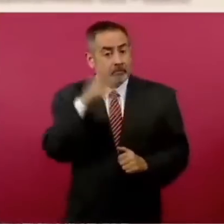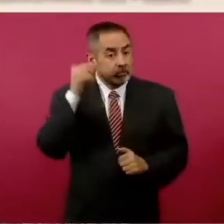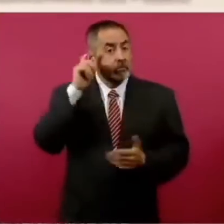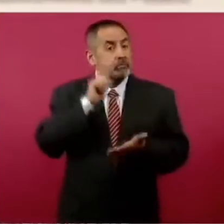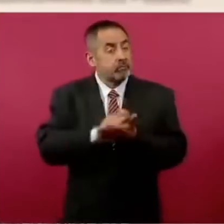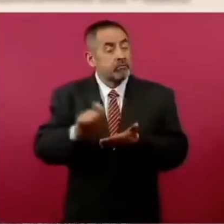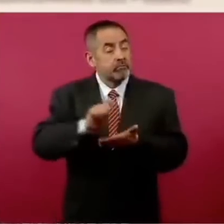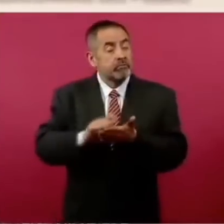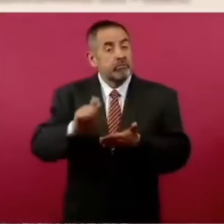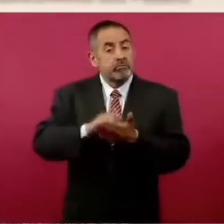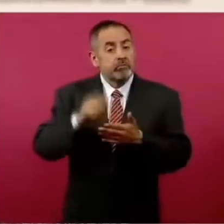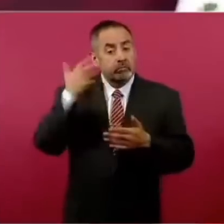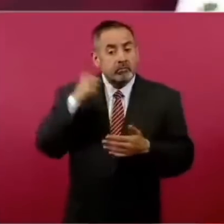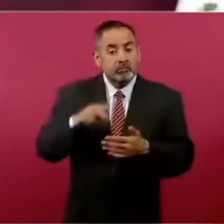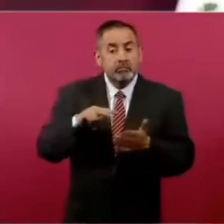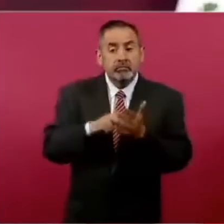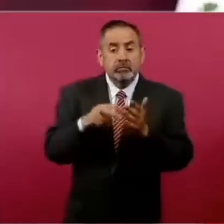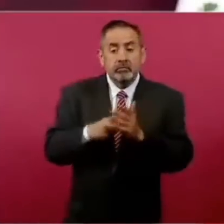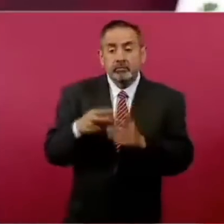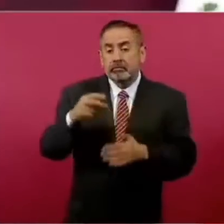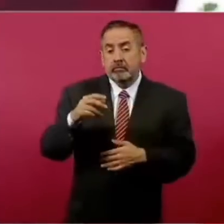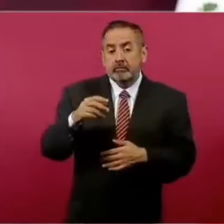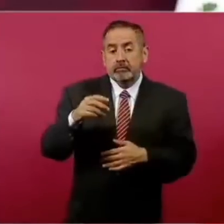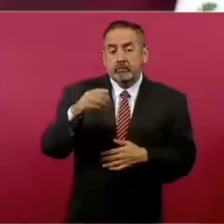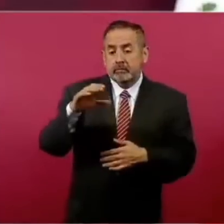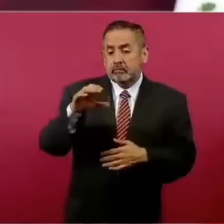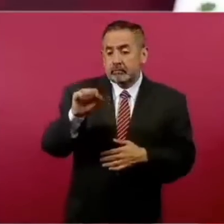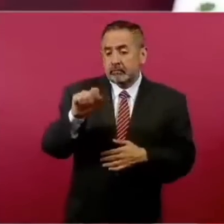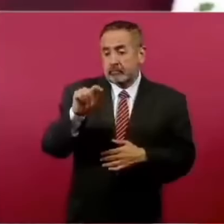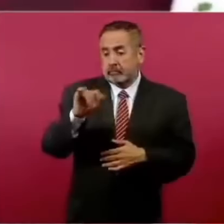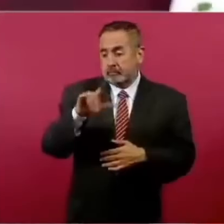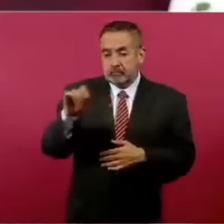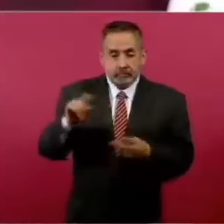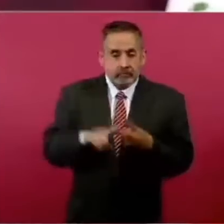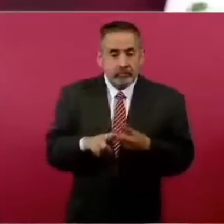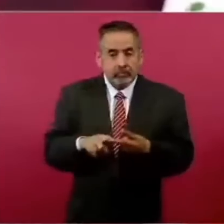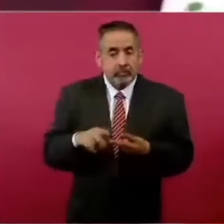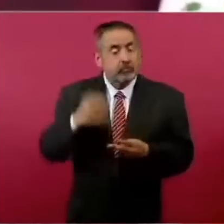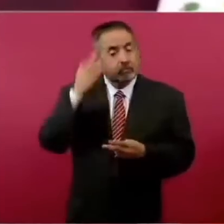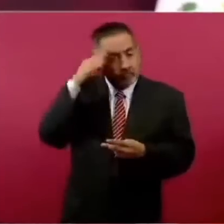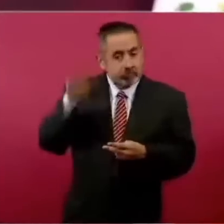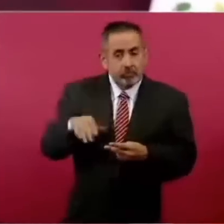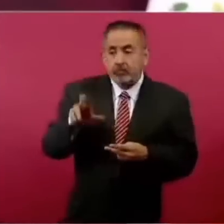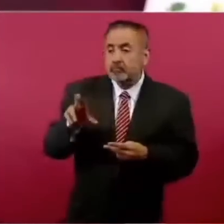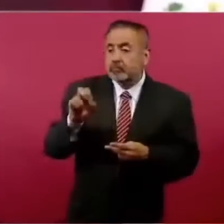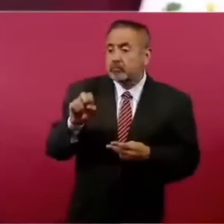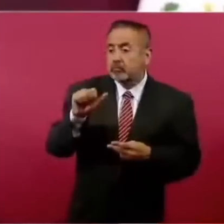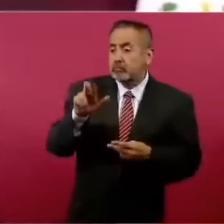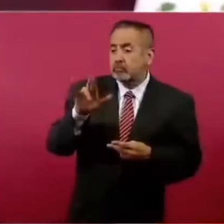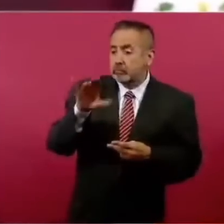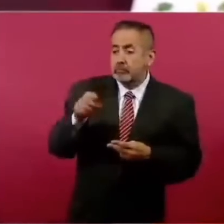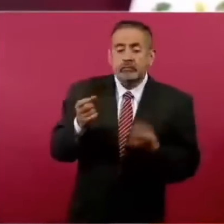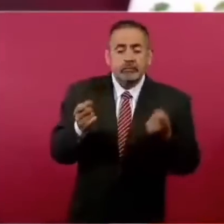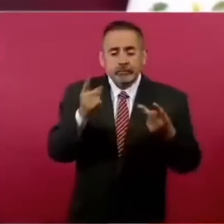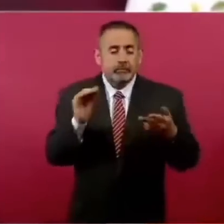el ingeniero Alberto Castillo, doña Rosario.